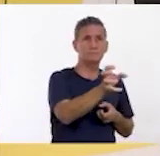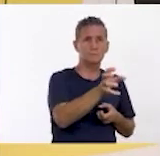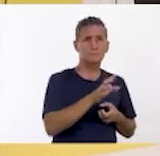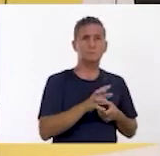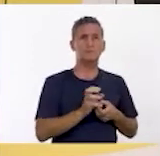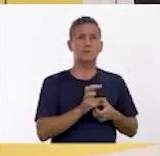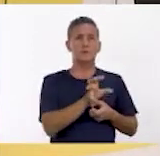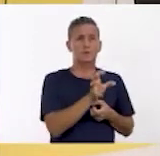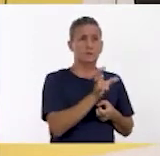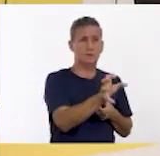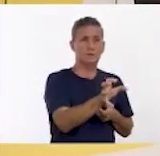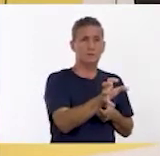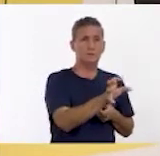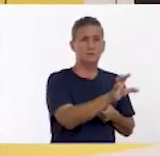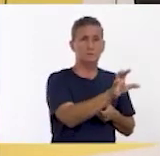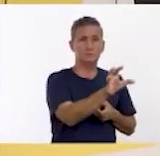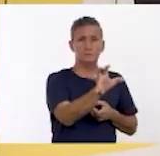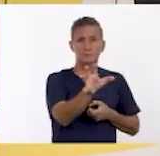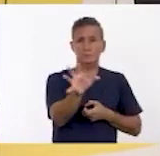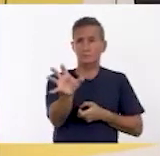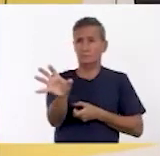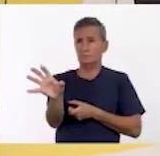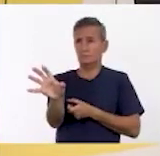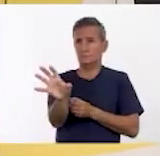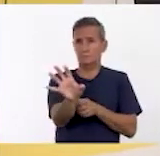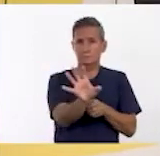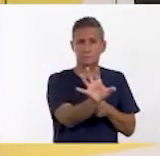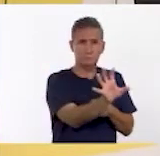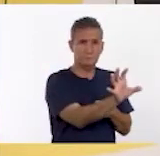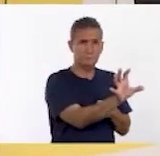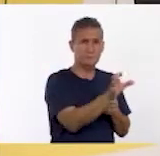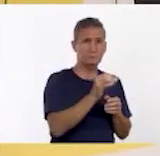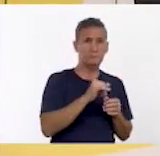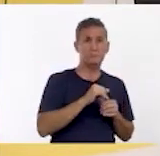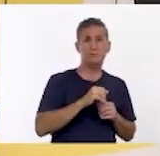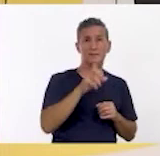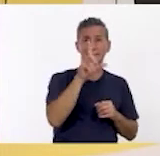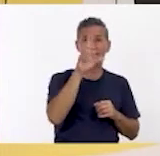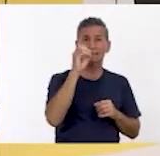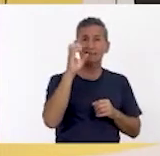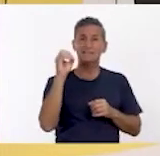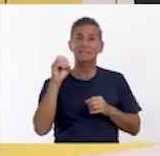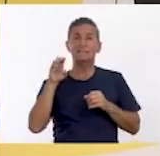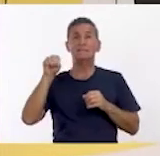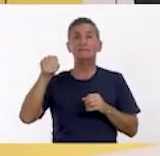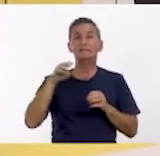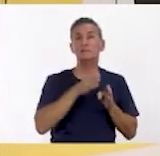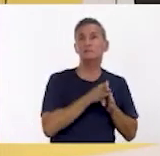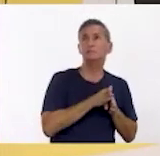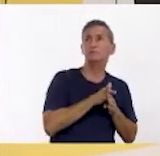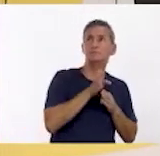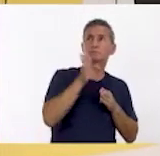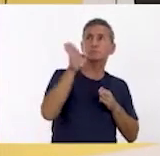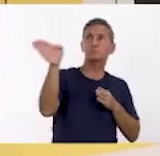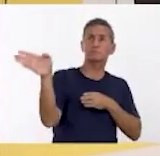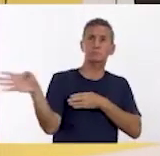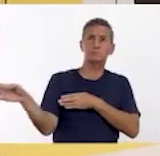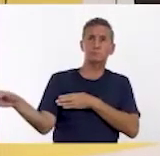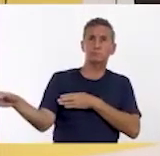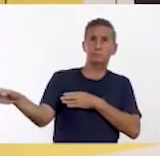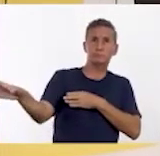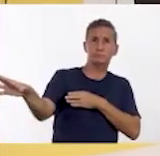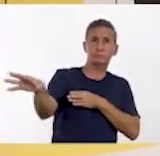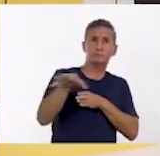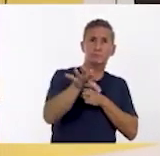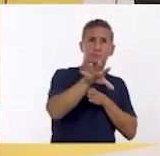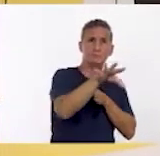fregar, que llega hasta más de 100 metros de longitud y riega toda un área. O sea que hay